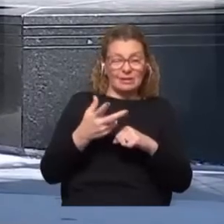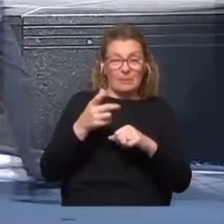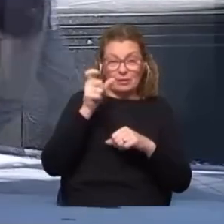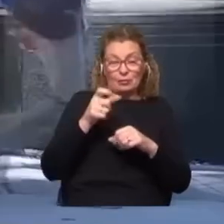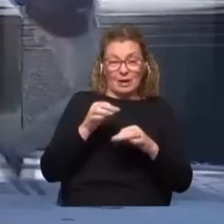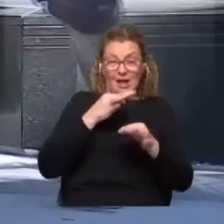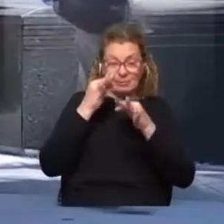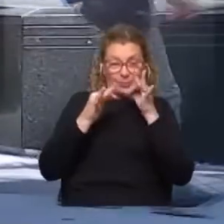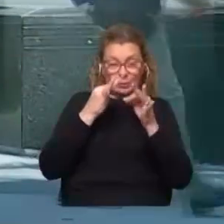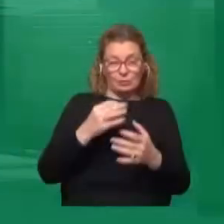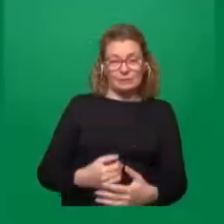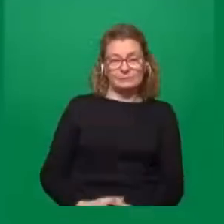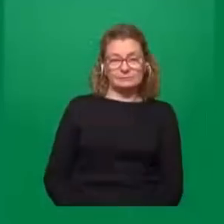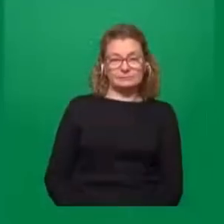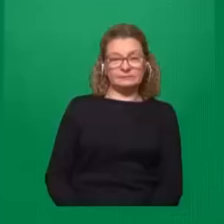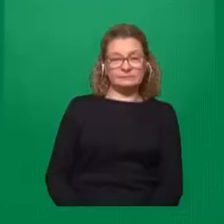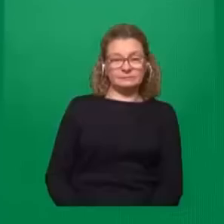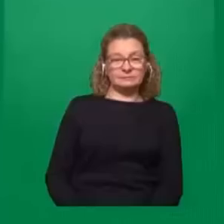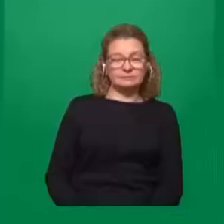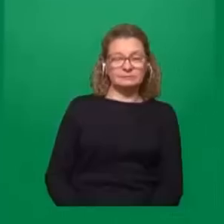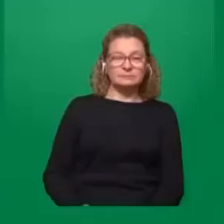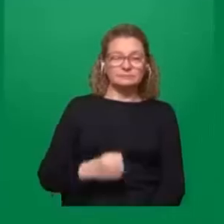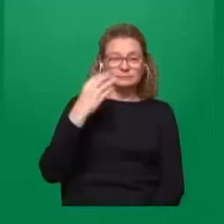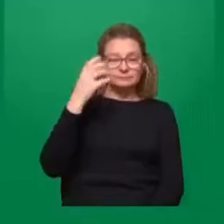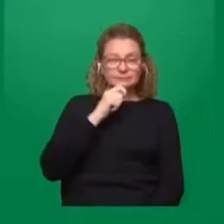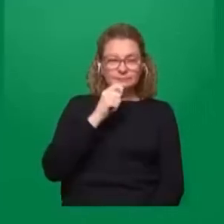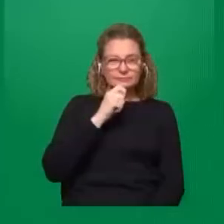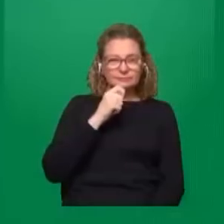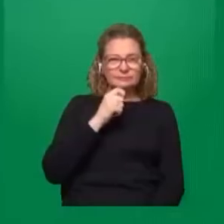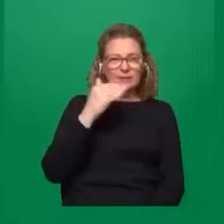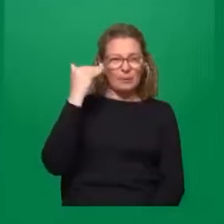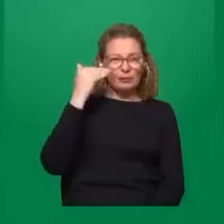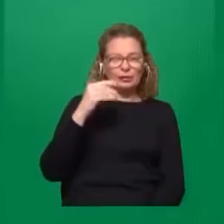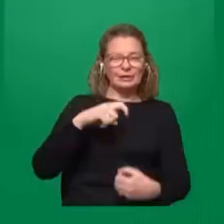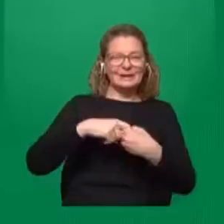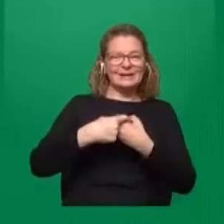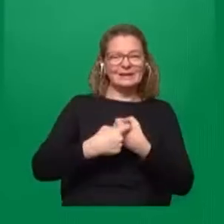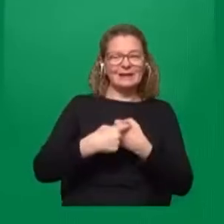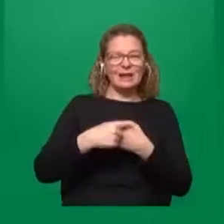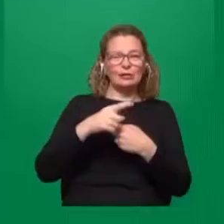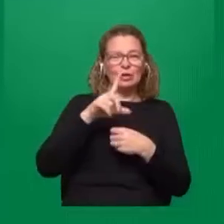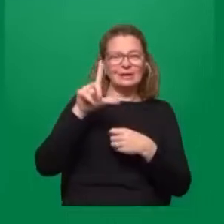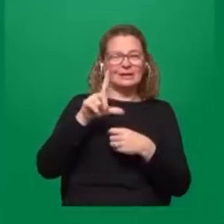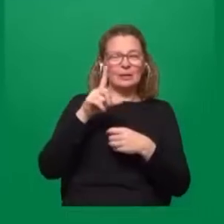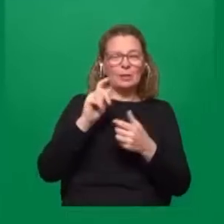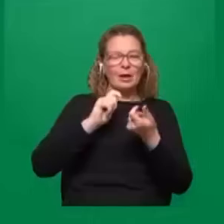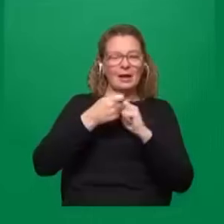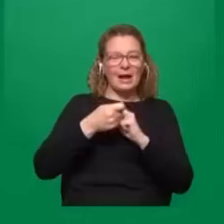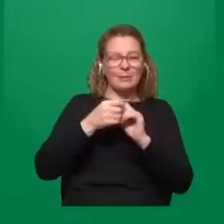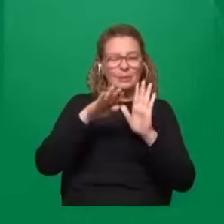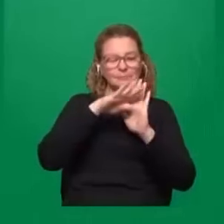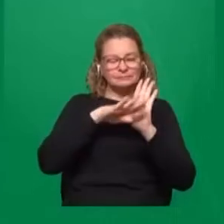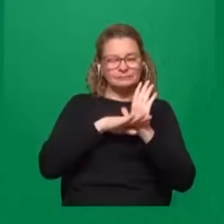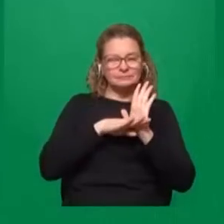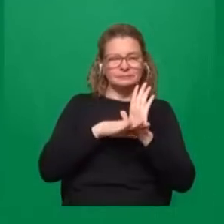indagados conferencia de prensa de docentes y sindicato de secundaria por reforma curricular